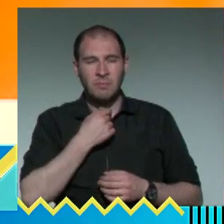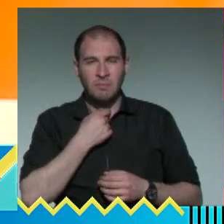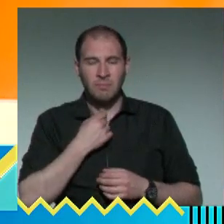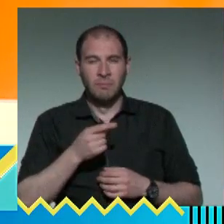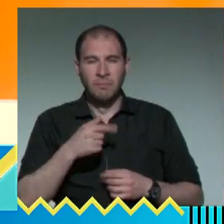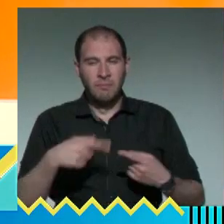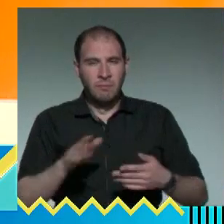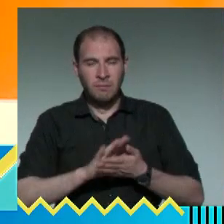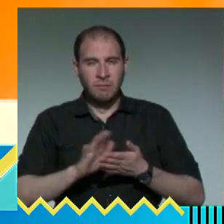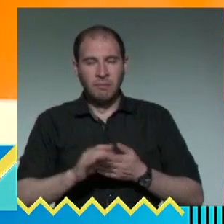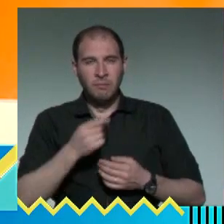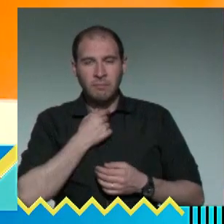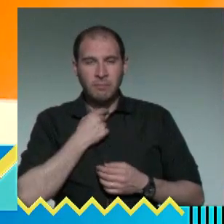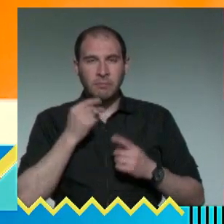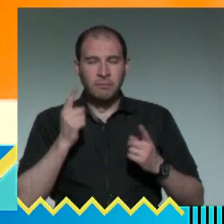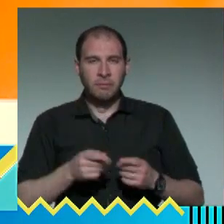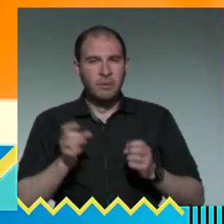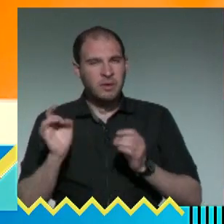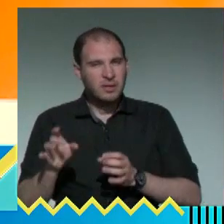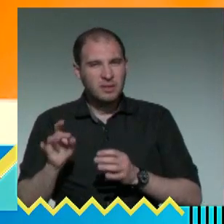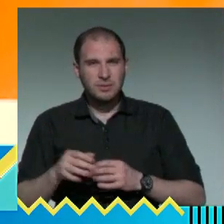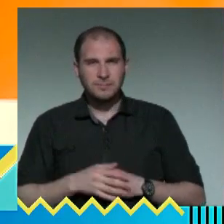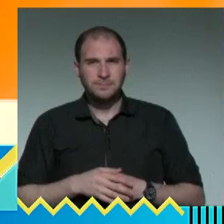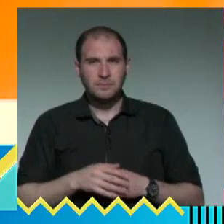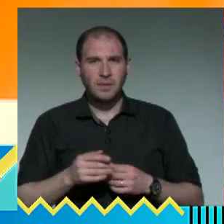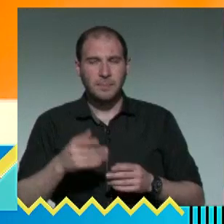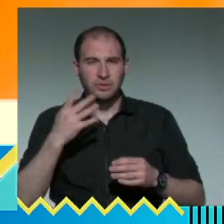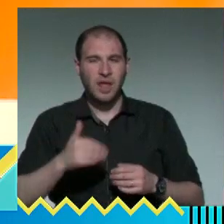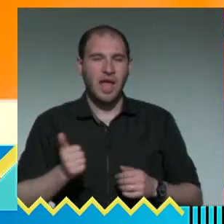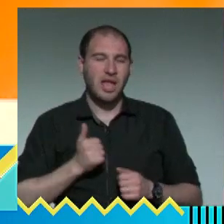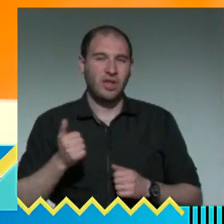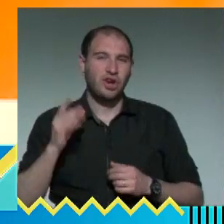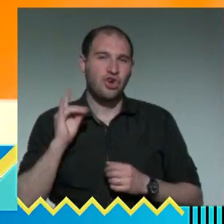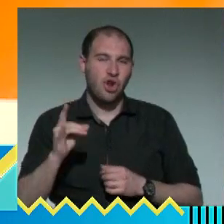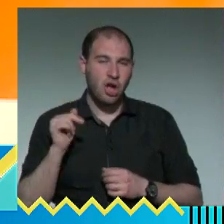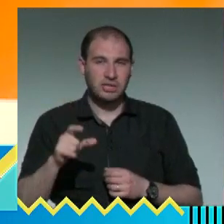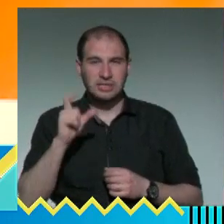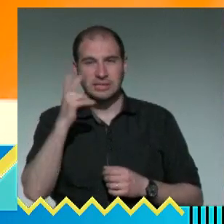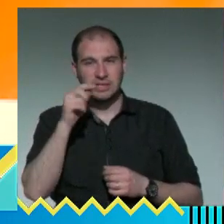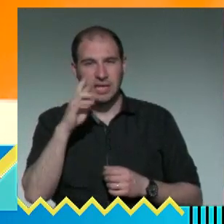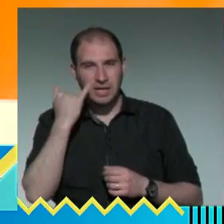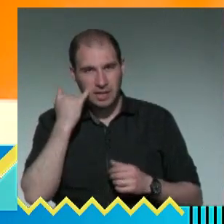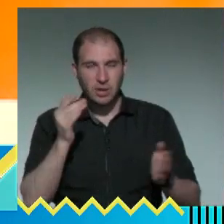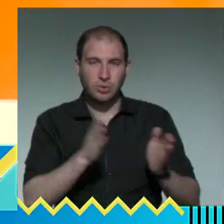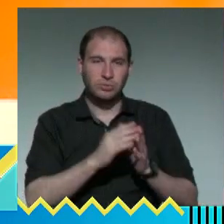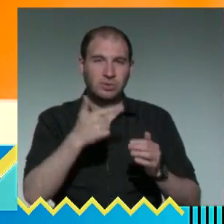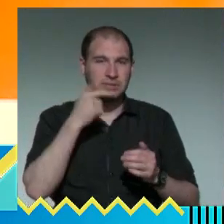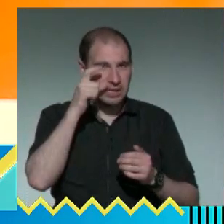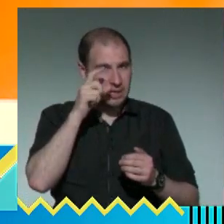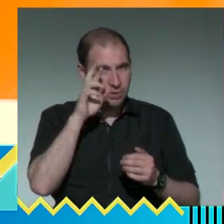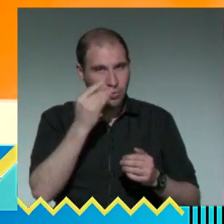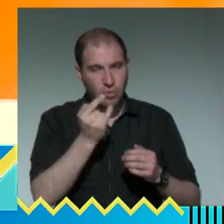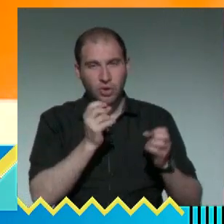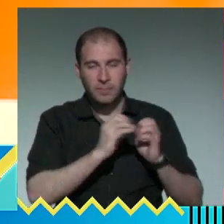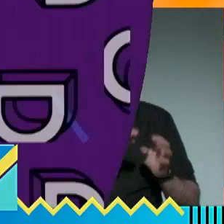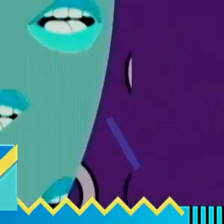querían algo nuevo y hasta como que criticaban a los héroes de nuestro rock. O sea, Charlie estaba con Cerú, o estaba empezando su